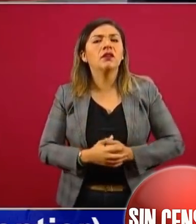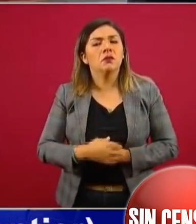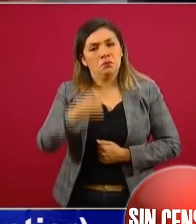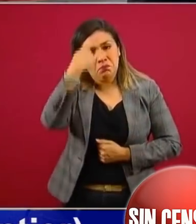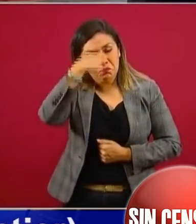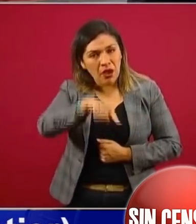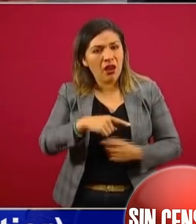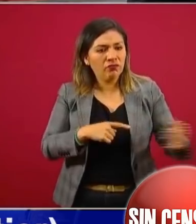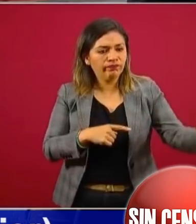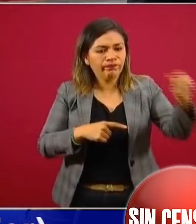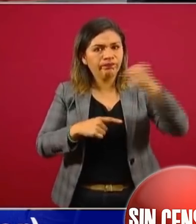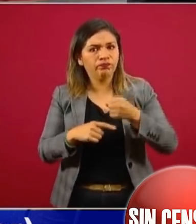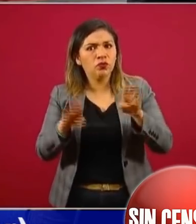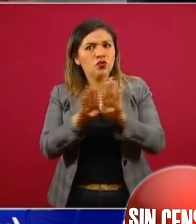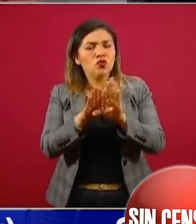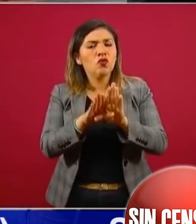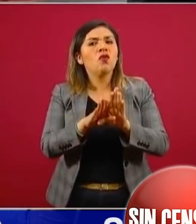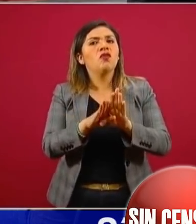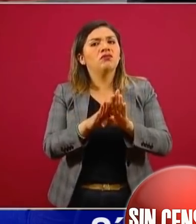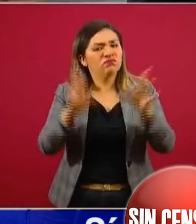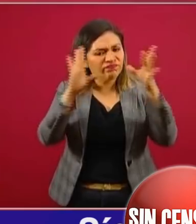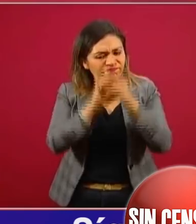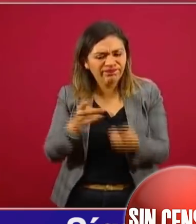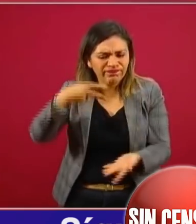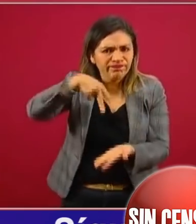fuese nuestro vocero,